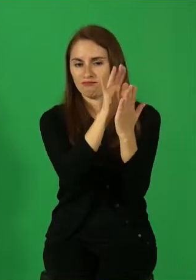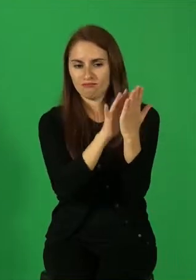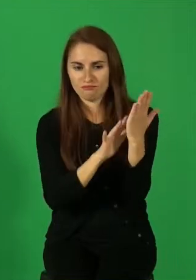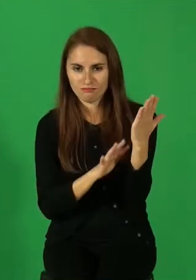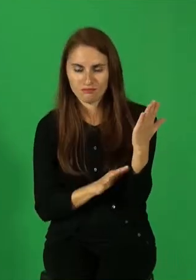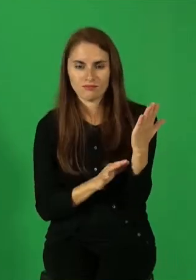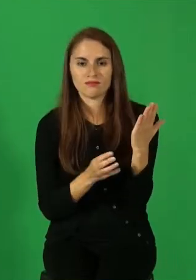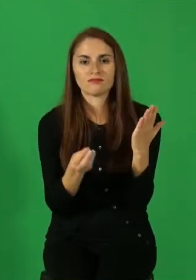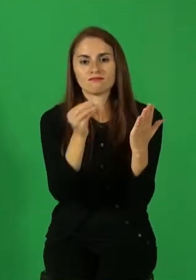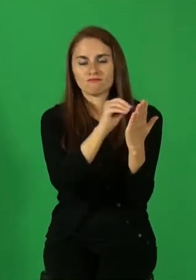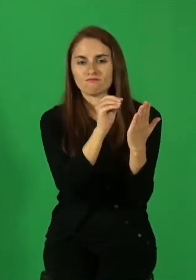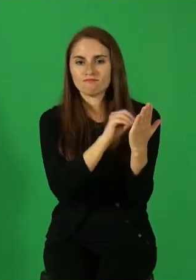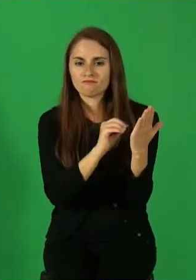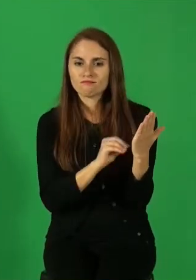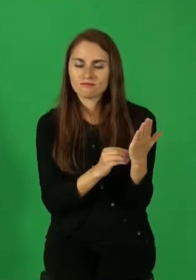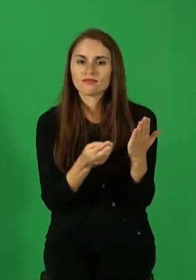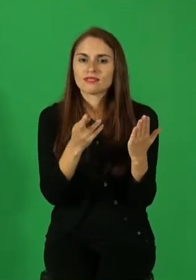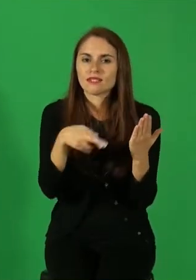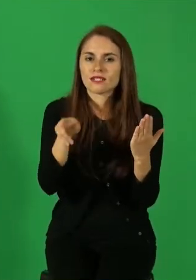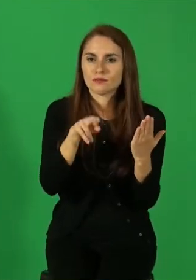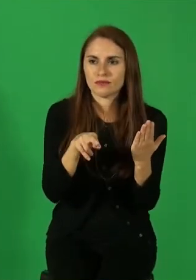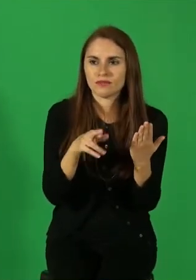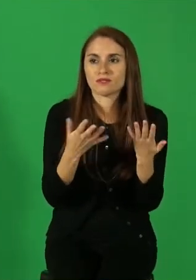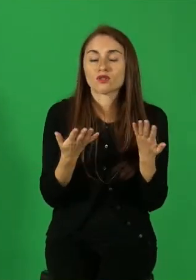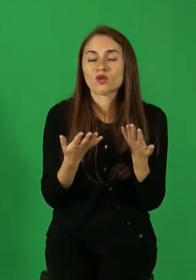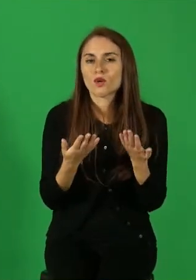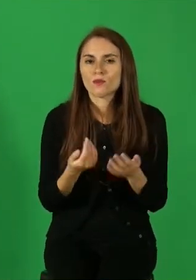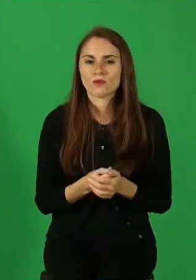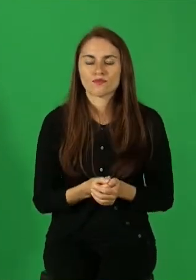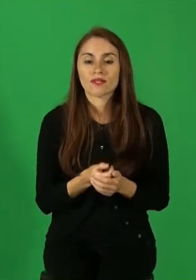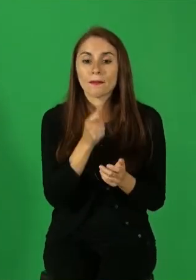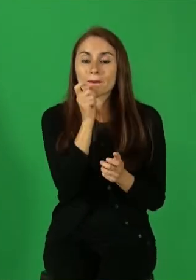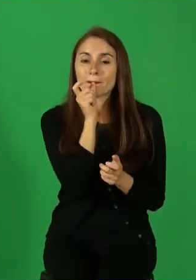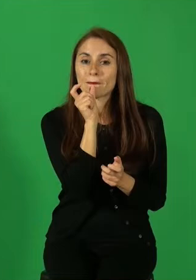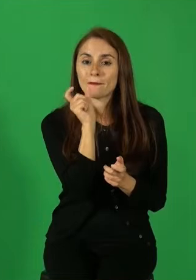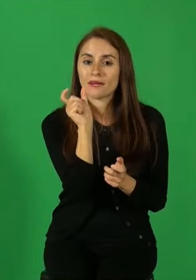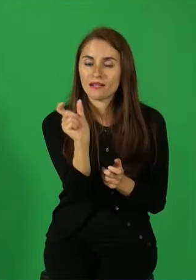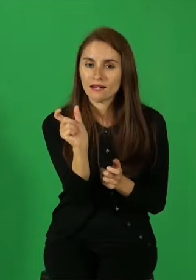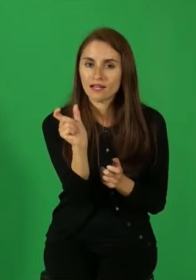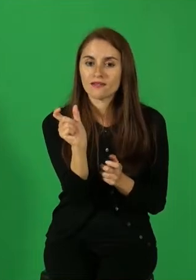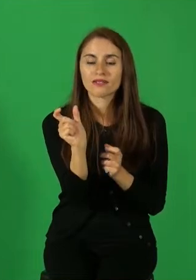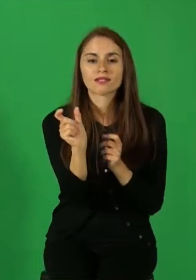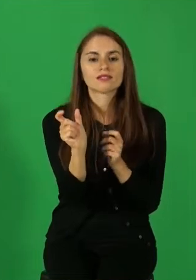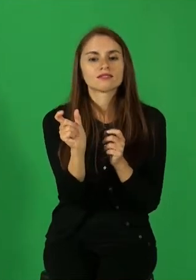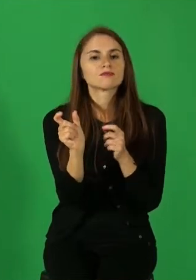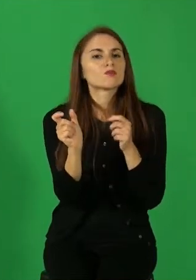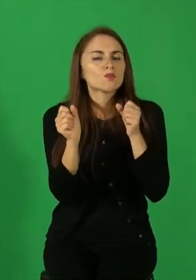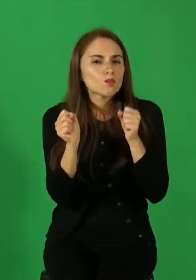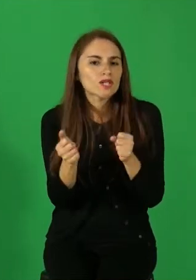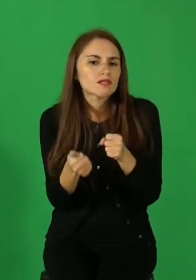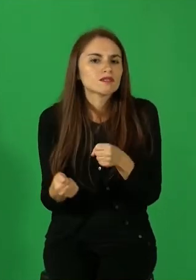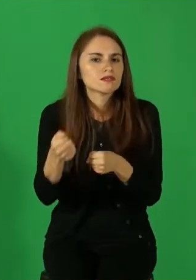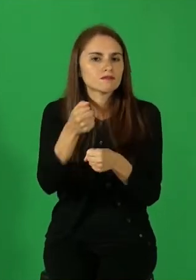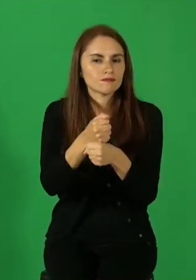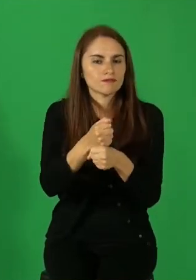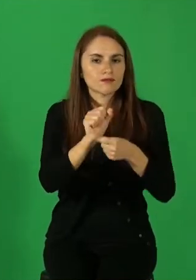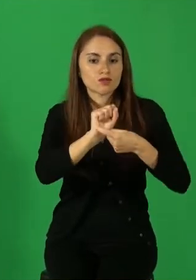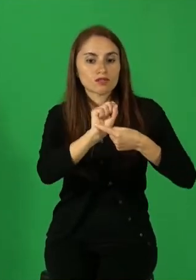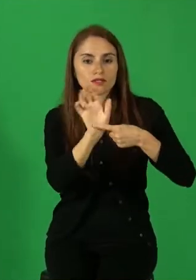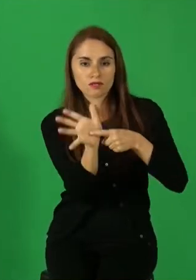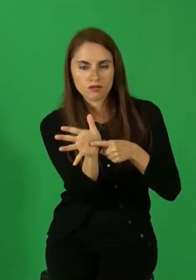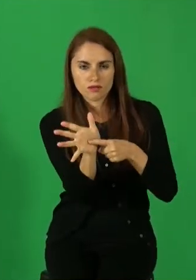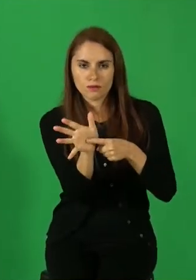Entonces, esto se da por medio de la sustitución de palabras o expresiones